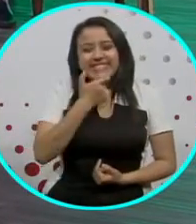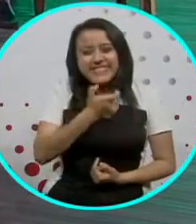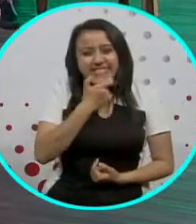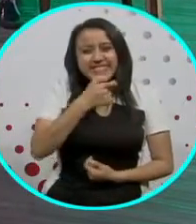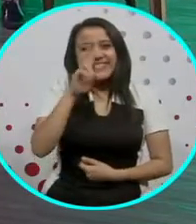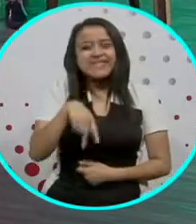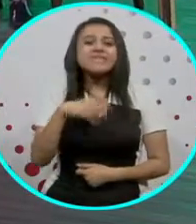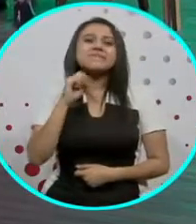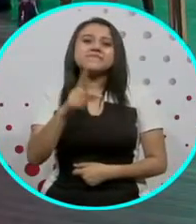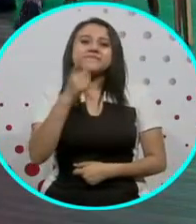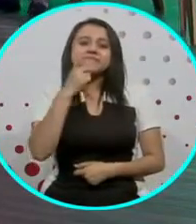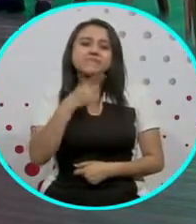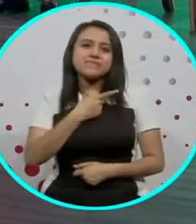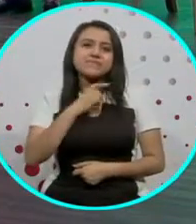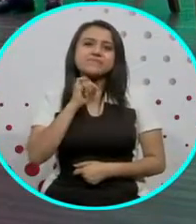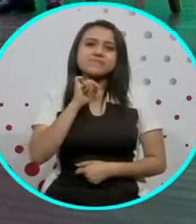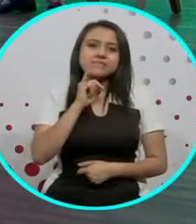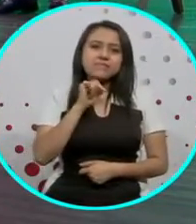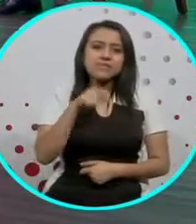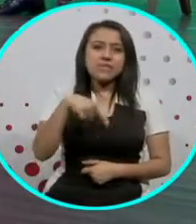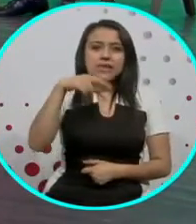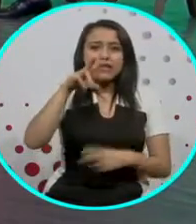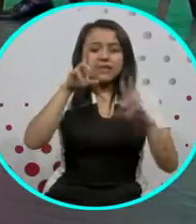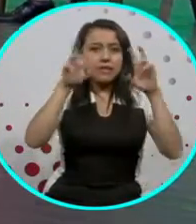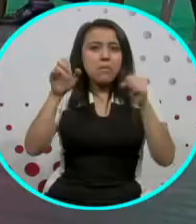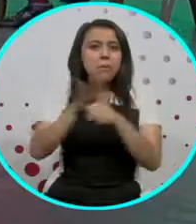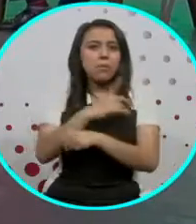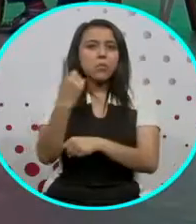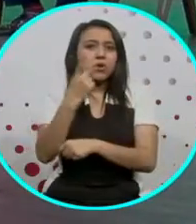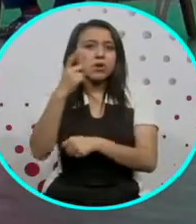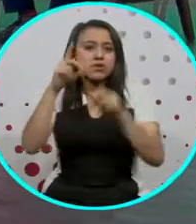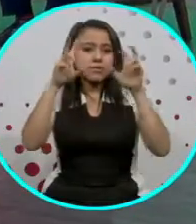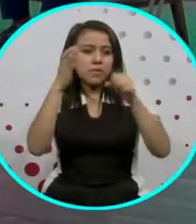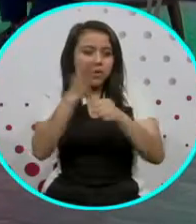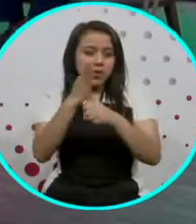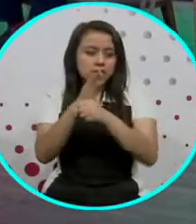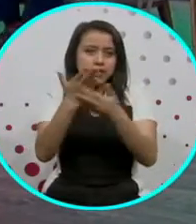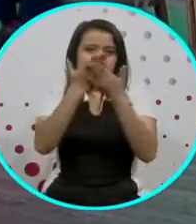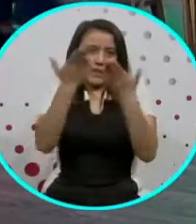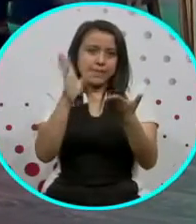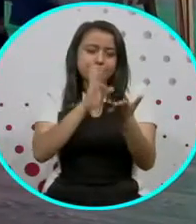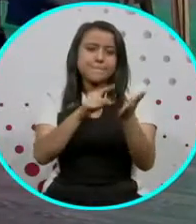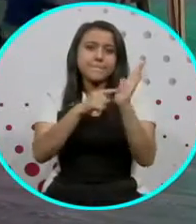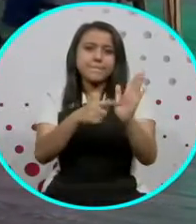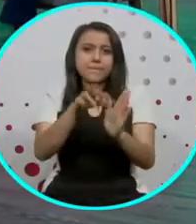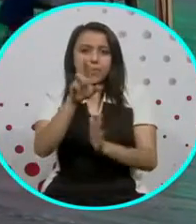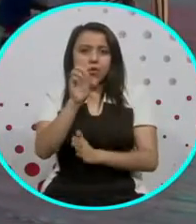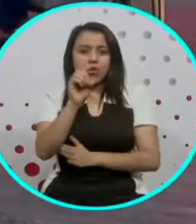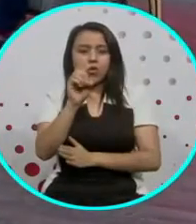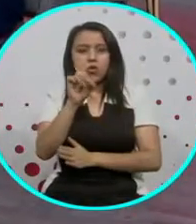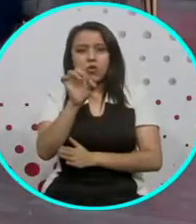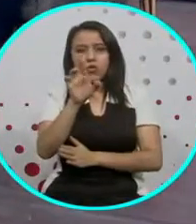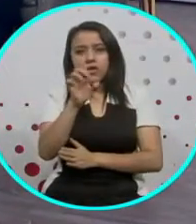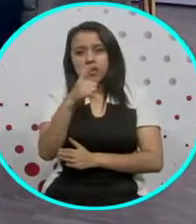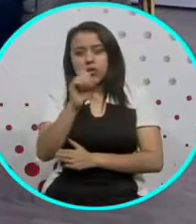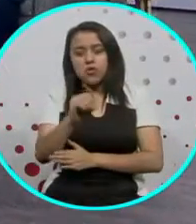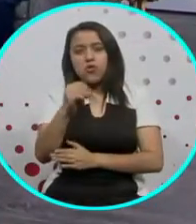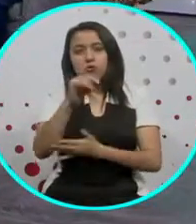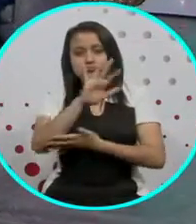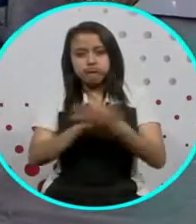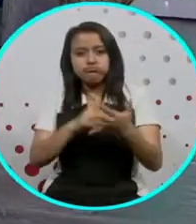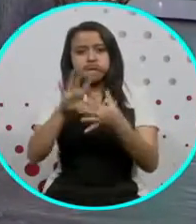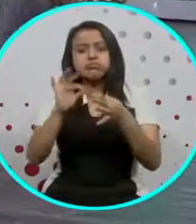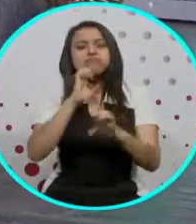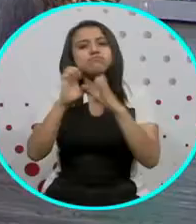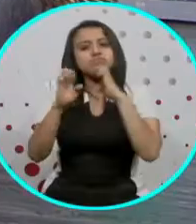Oigan. Pero bueno, pues precisamente estamos tocando este tema porque es el tema que nos traes el día de hoy, Rodrigo, una encuesta acerca del día del amor y la amistad. ¿Qué